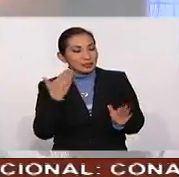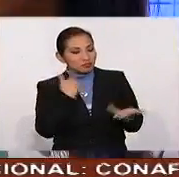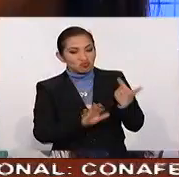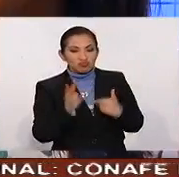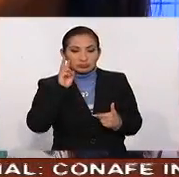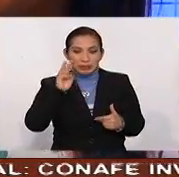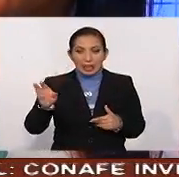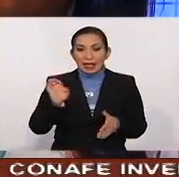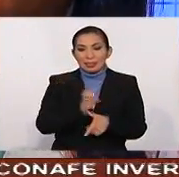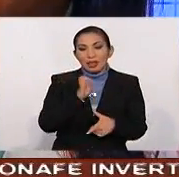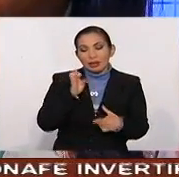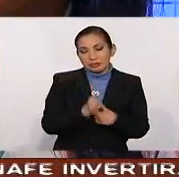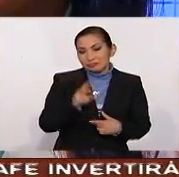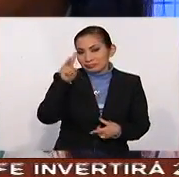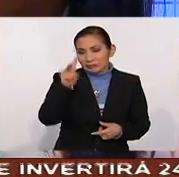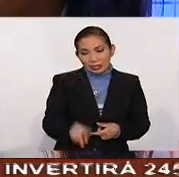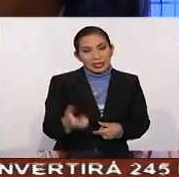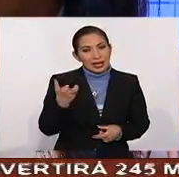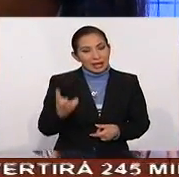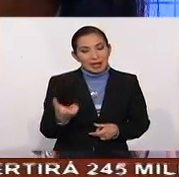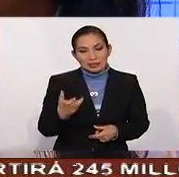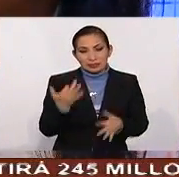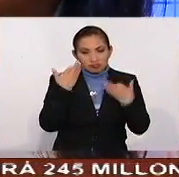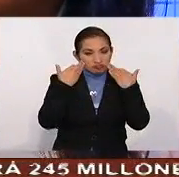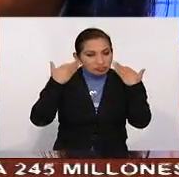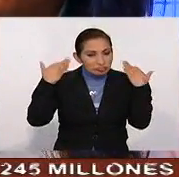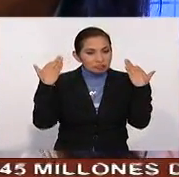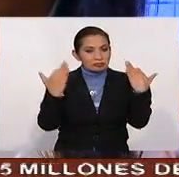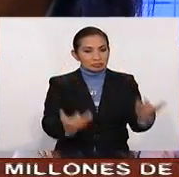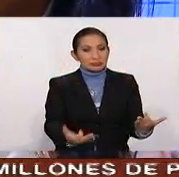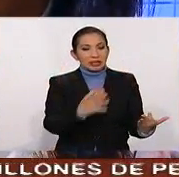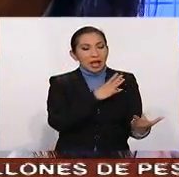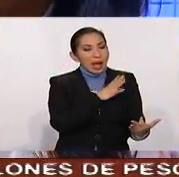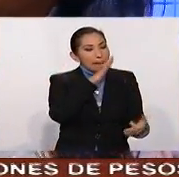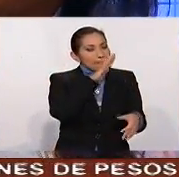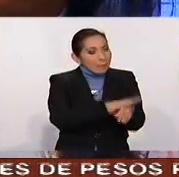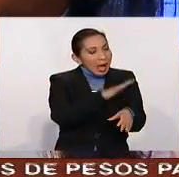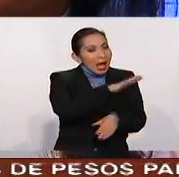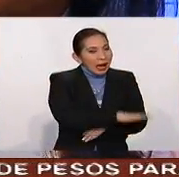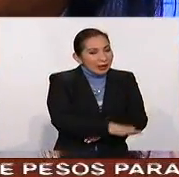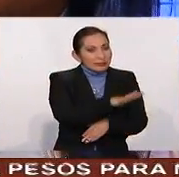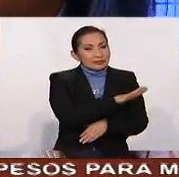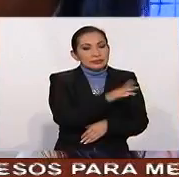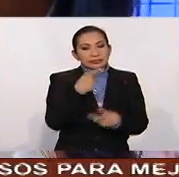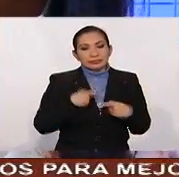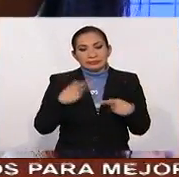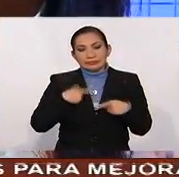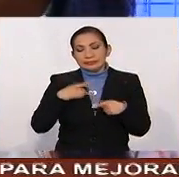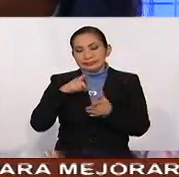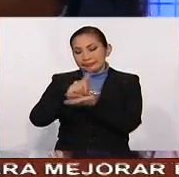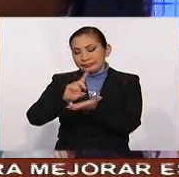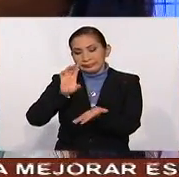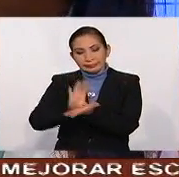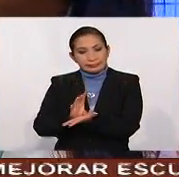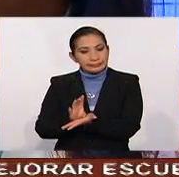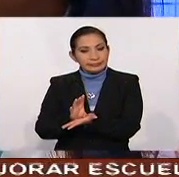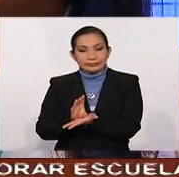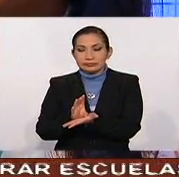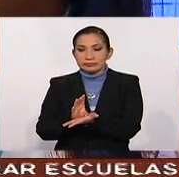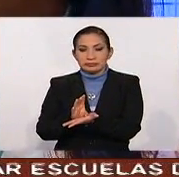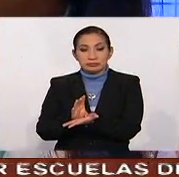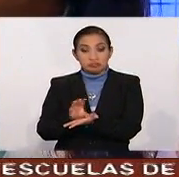éxito. Entonces, pues la verdad es que esos son testimonios de que hay mucho más y de que la persona con discapacidad no